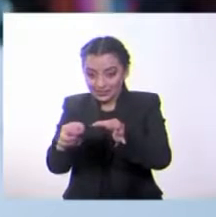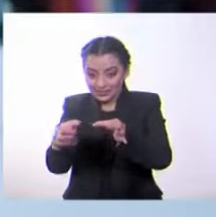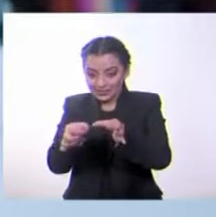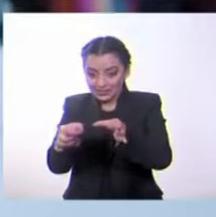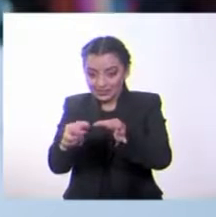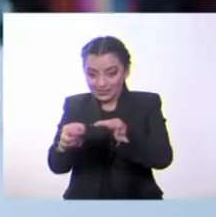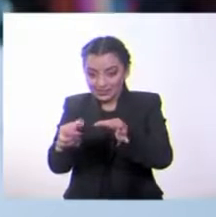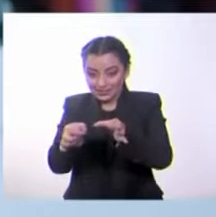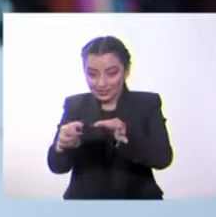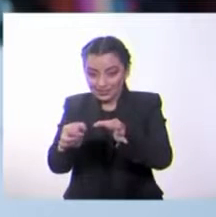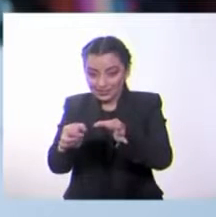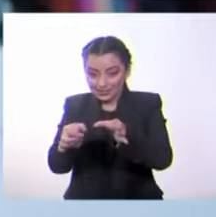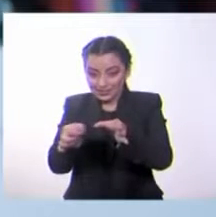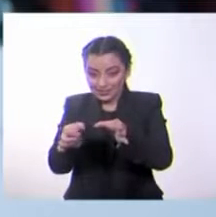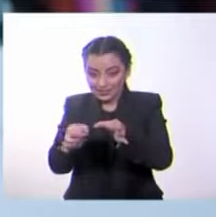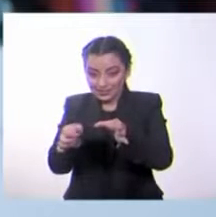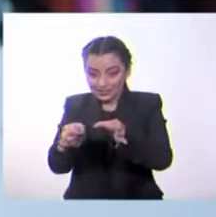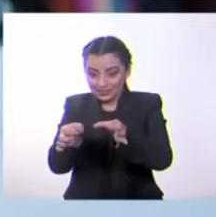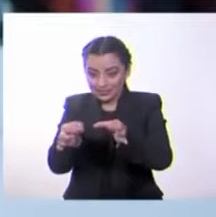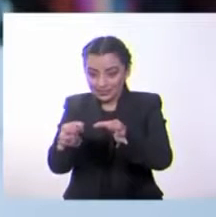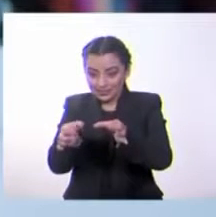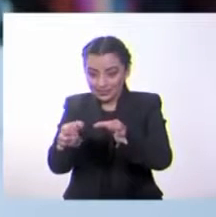ocurre.